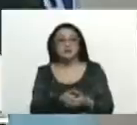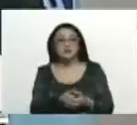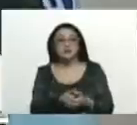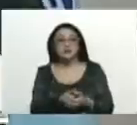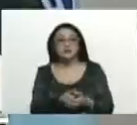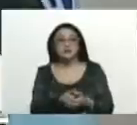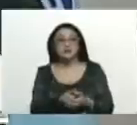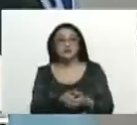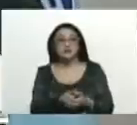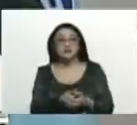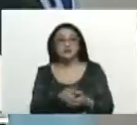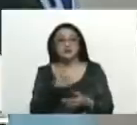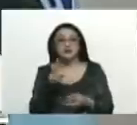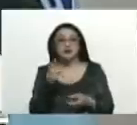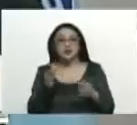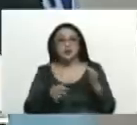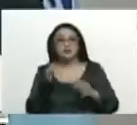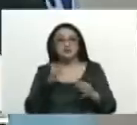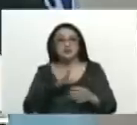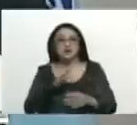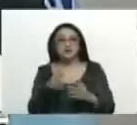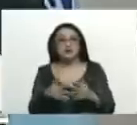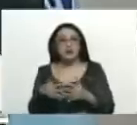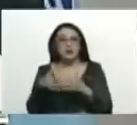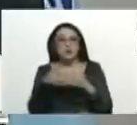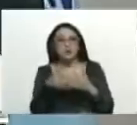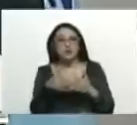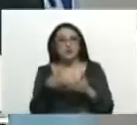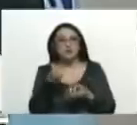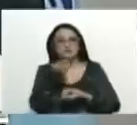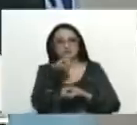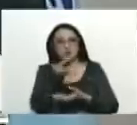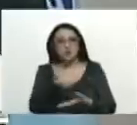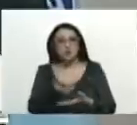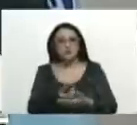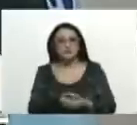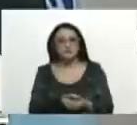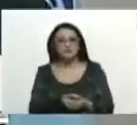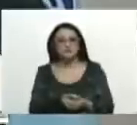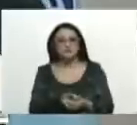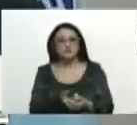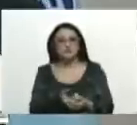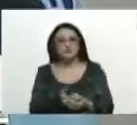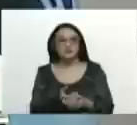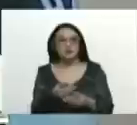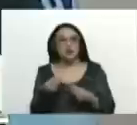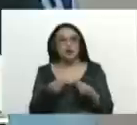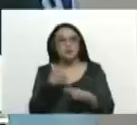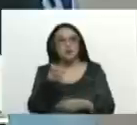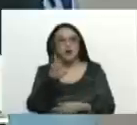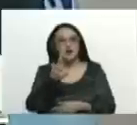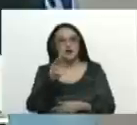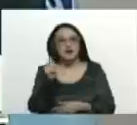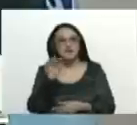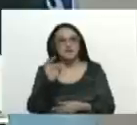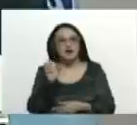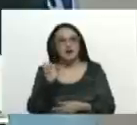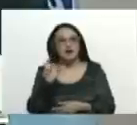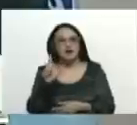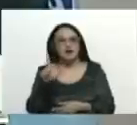la Fuente judiciales estadounidenses a revelar como Rafael Ramírez